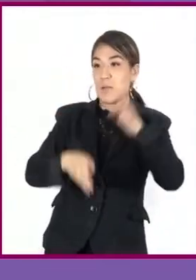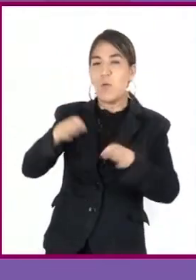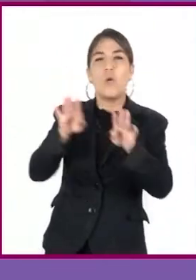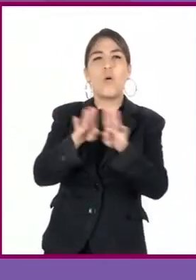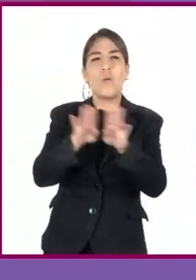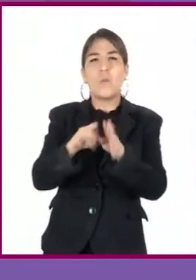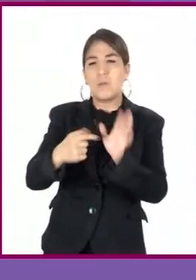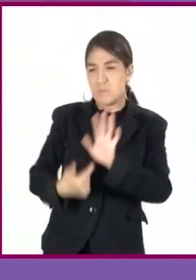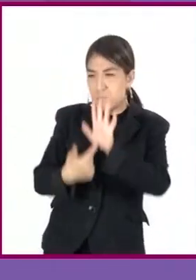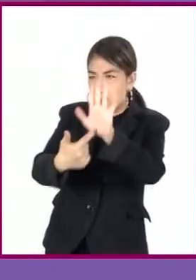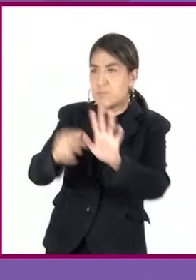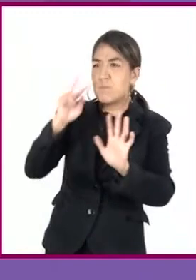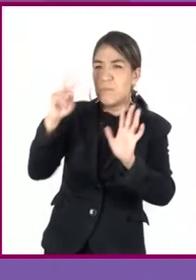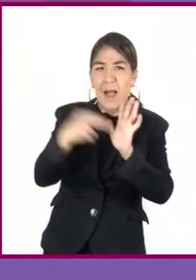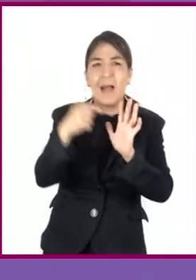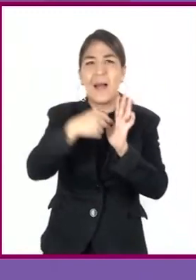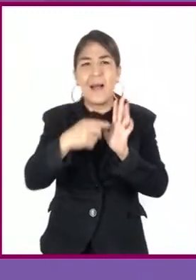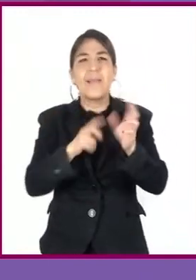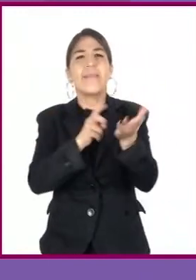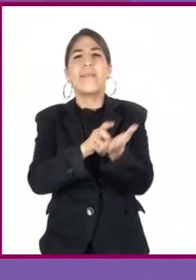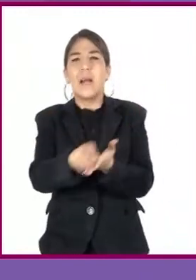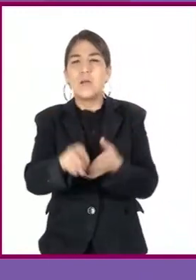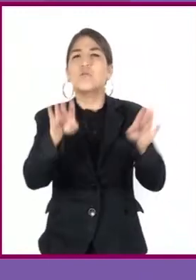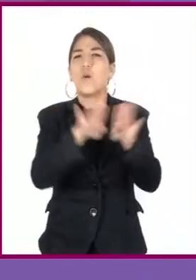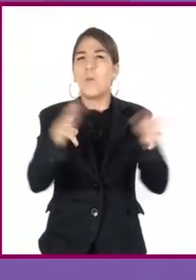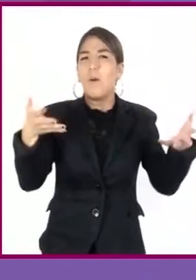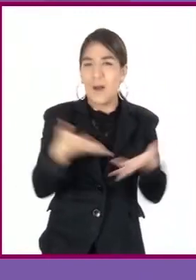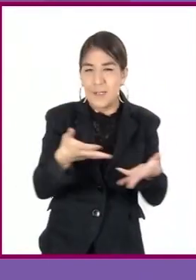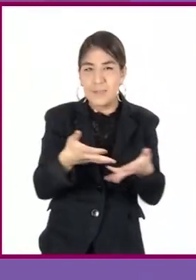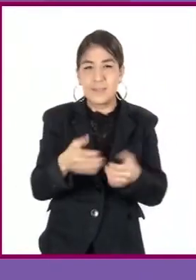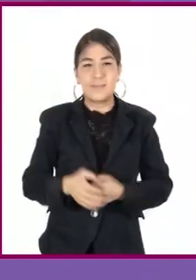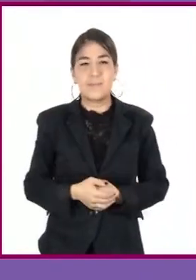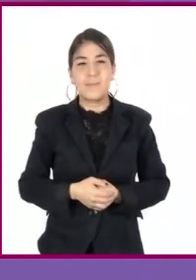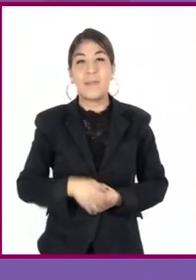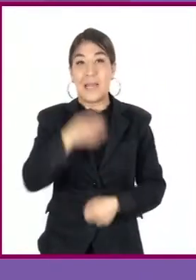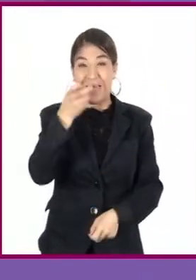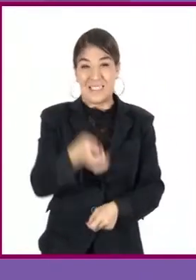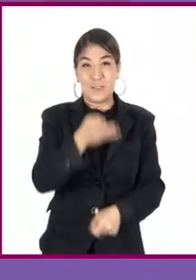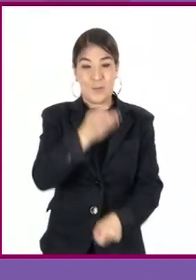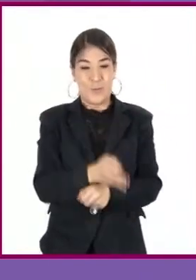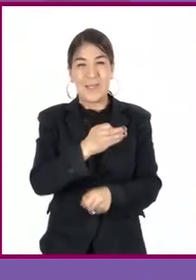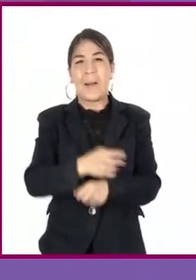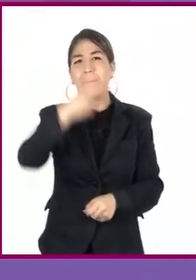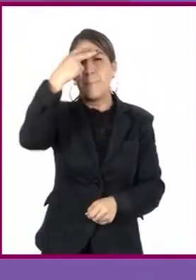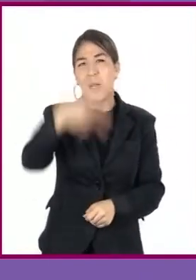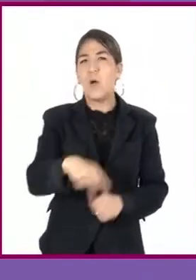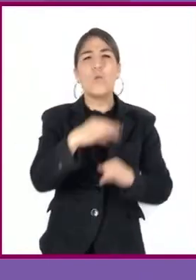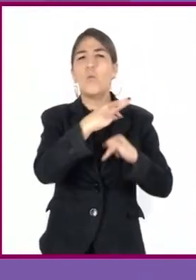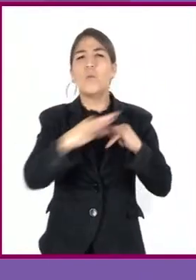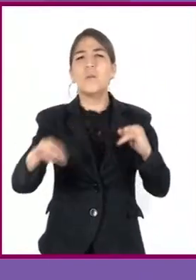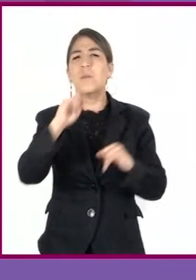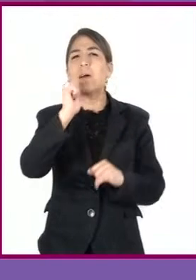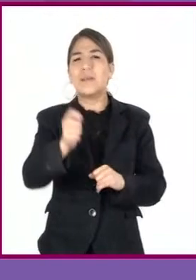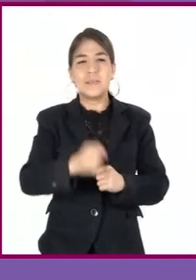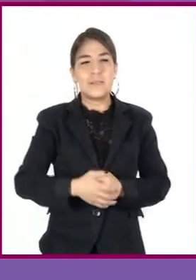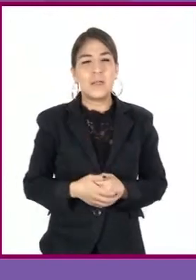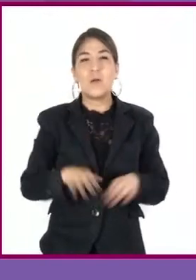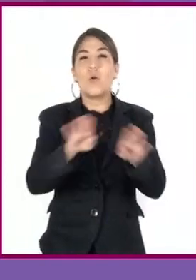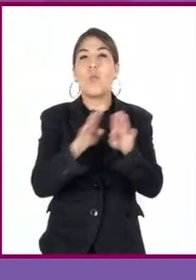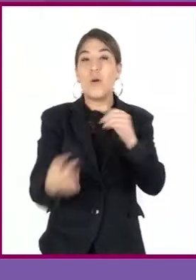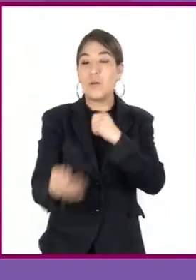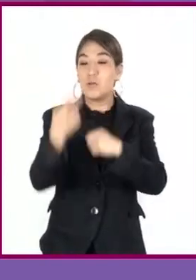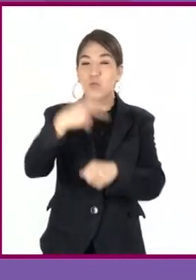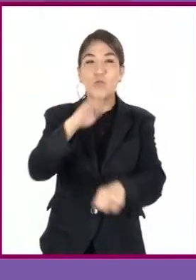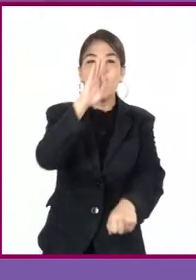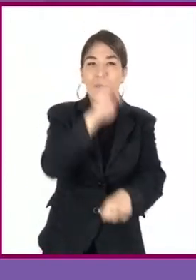estos derechos. La última etapa en la que estamos en México es en la defensa internacional de